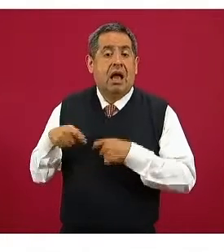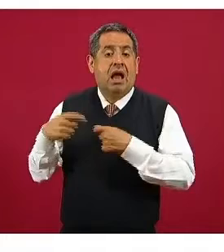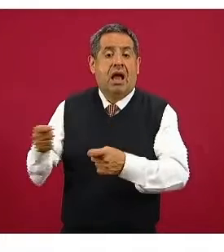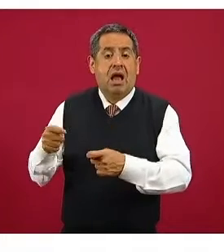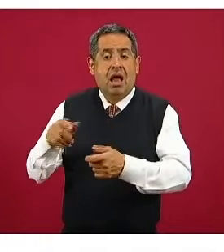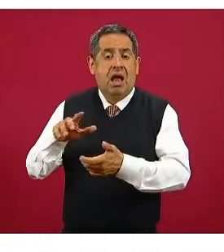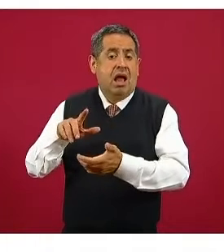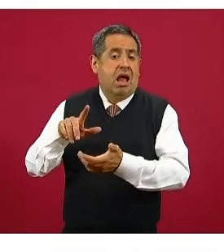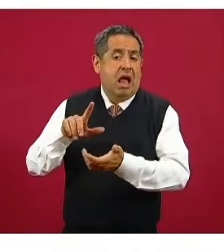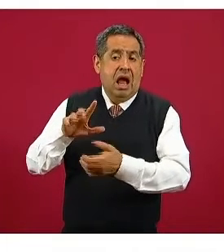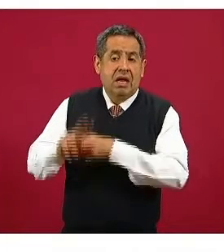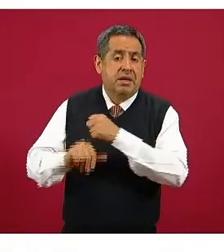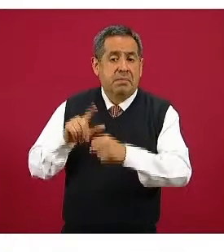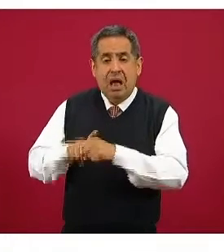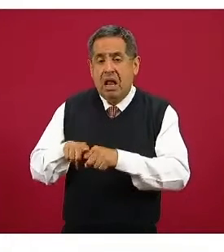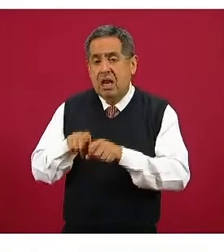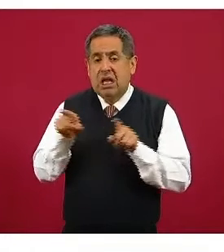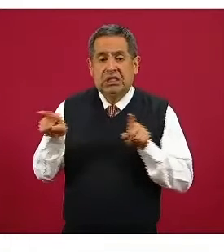silvestre, ya sea a